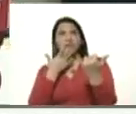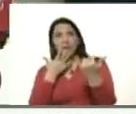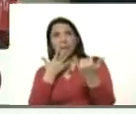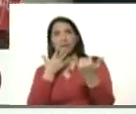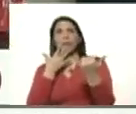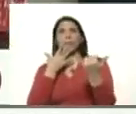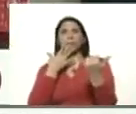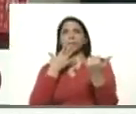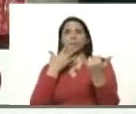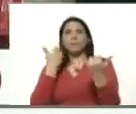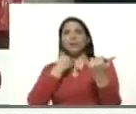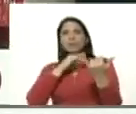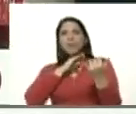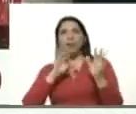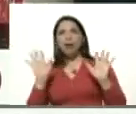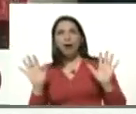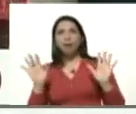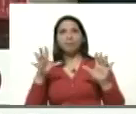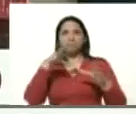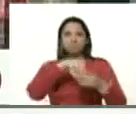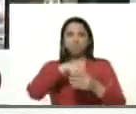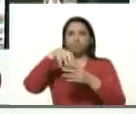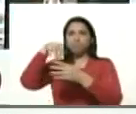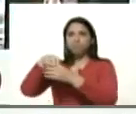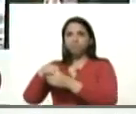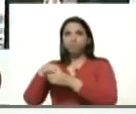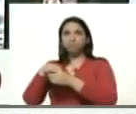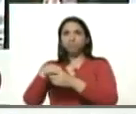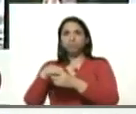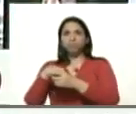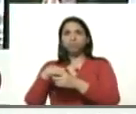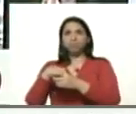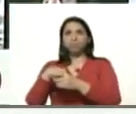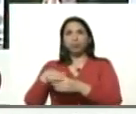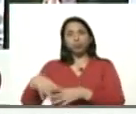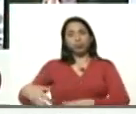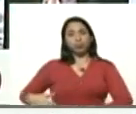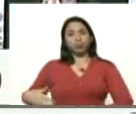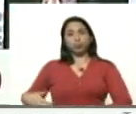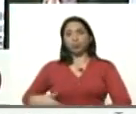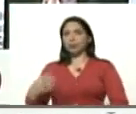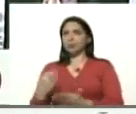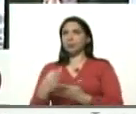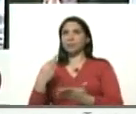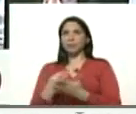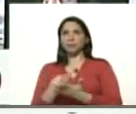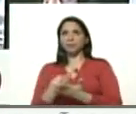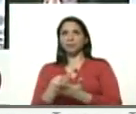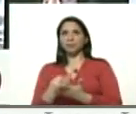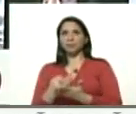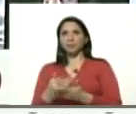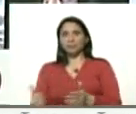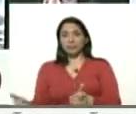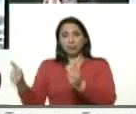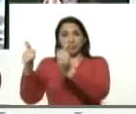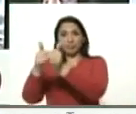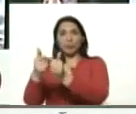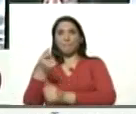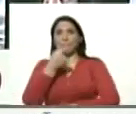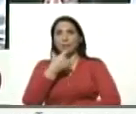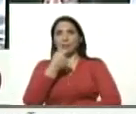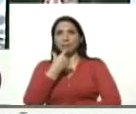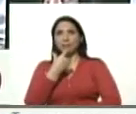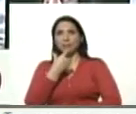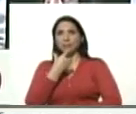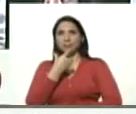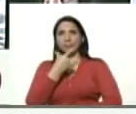situación de cuarentena, el humor ciertamente está al lado de la medicina.